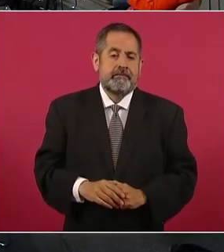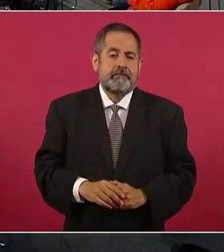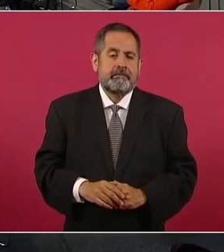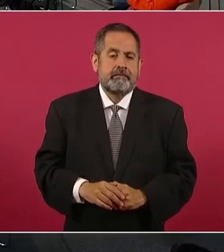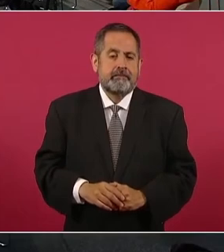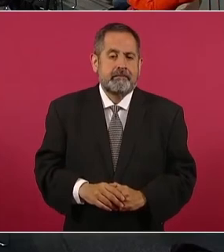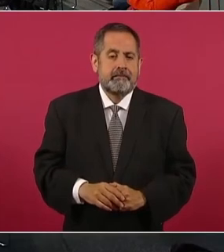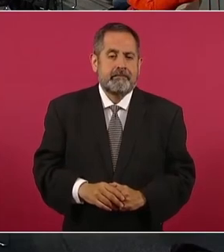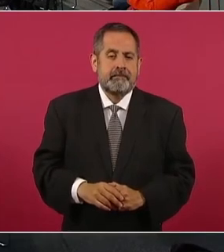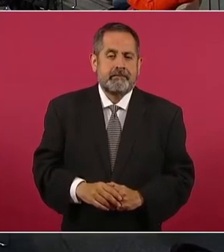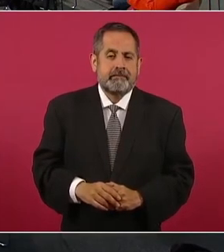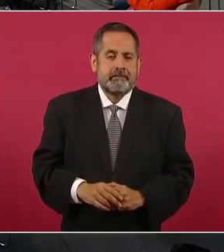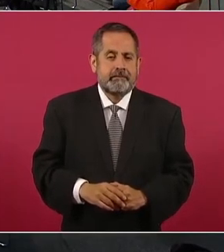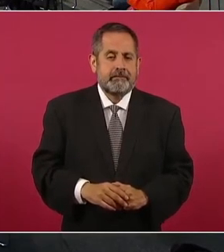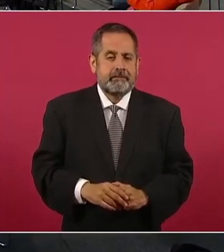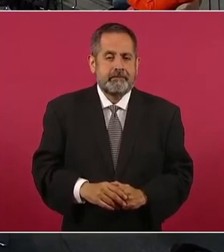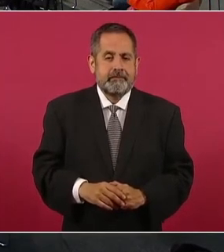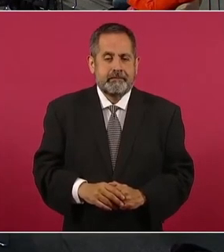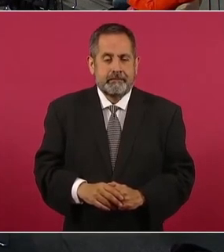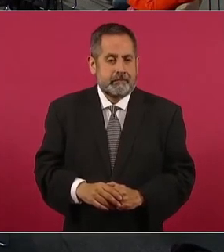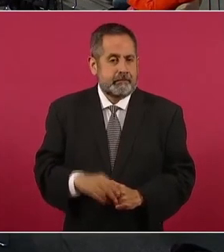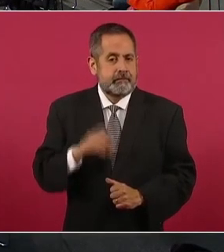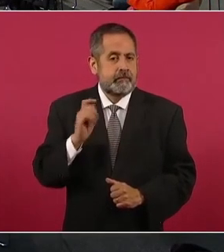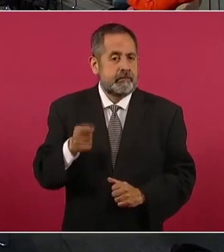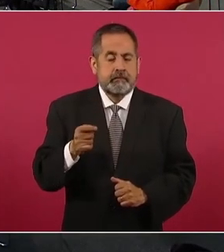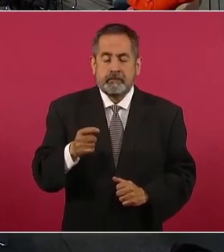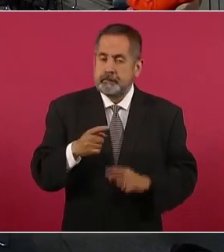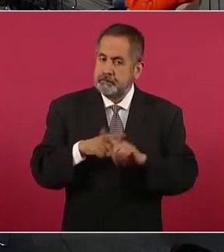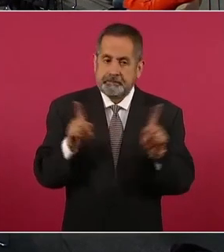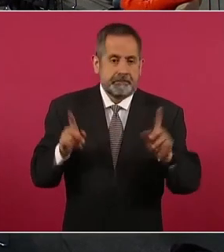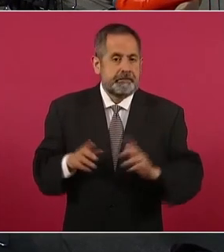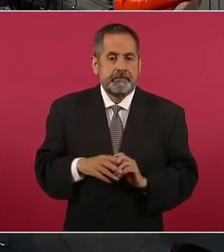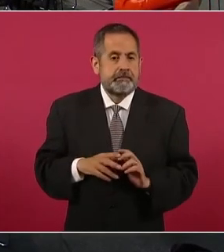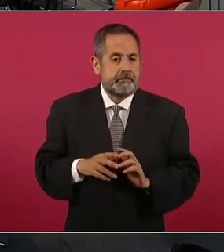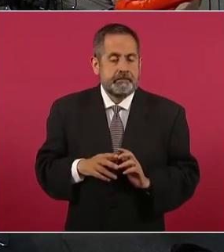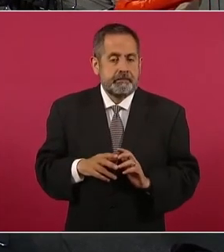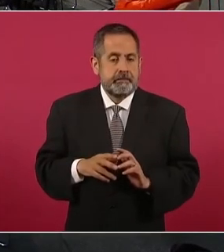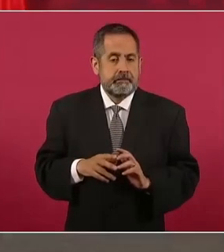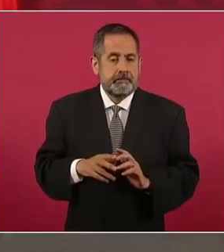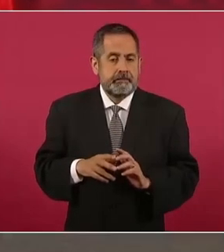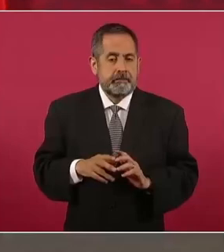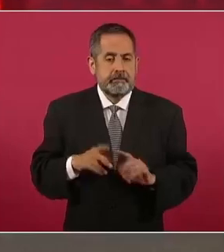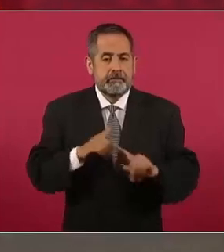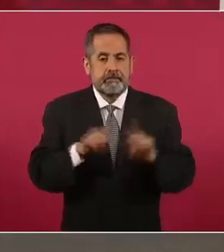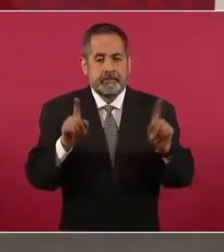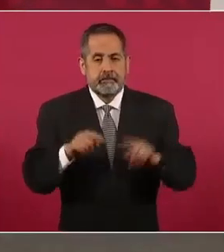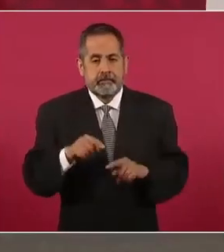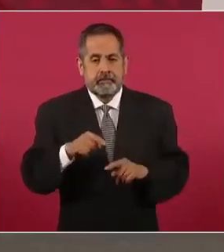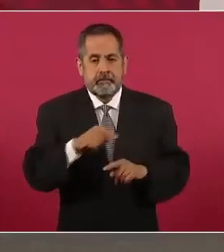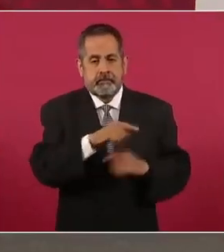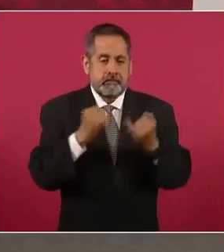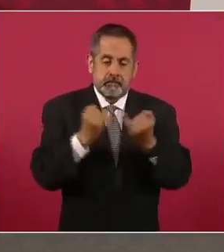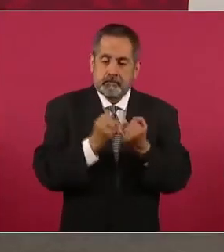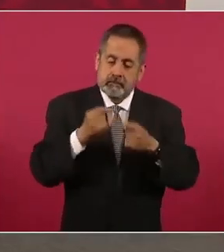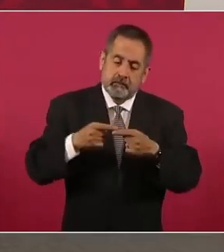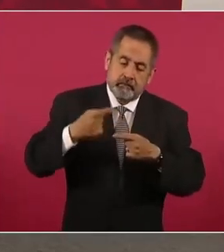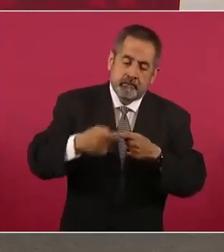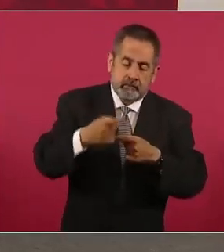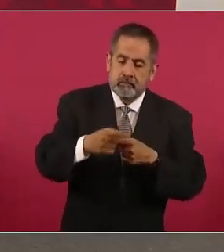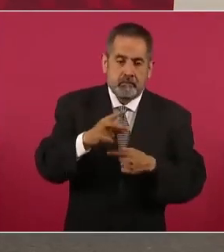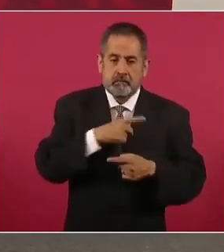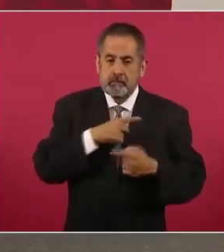Y esto, a diferencia del intelectual, que no debe de repetirse, del escritor,